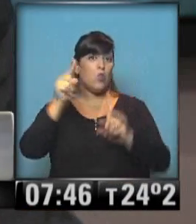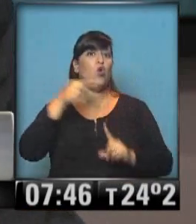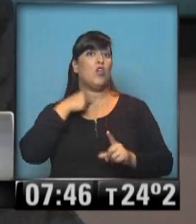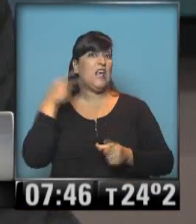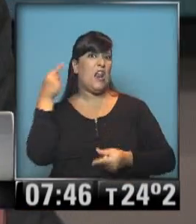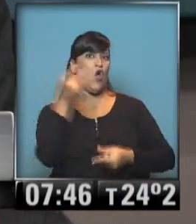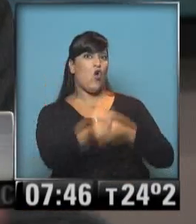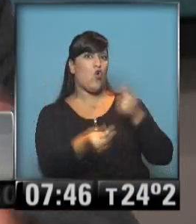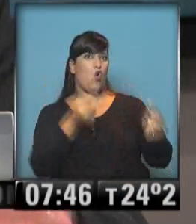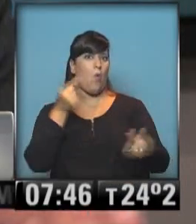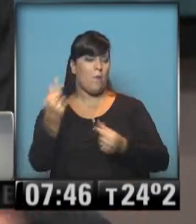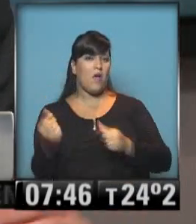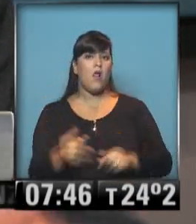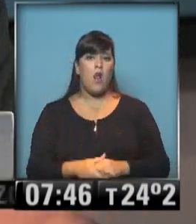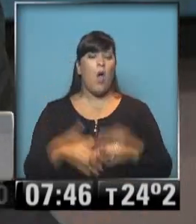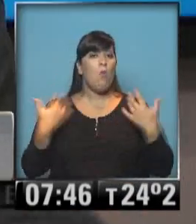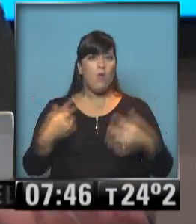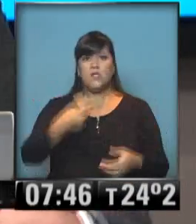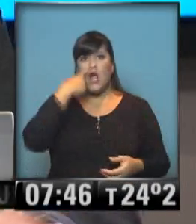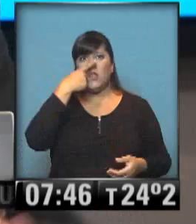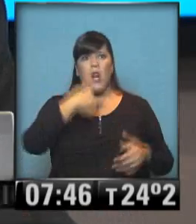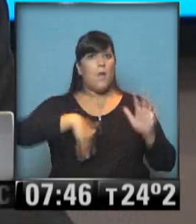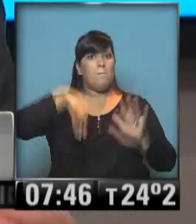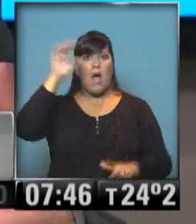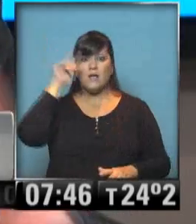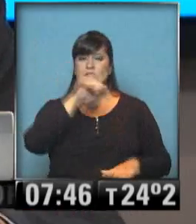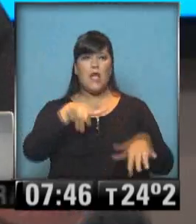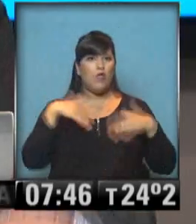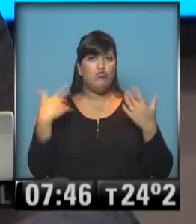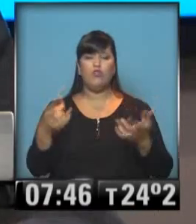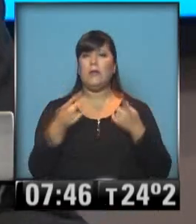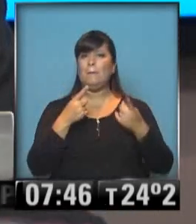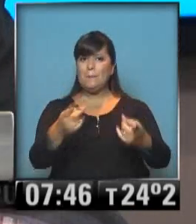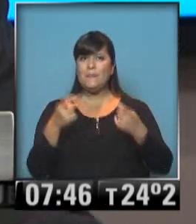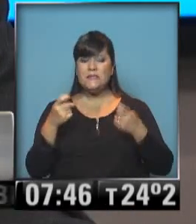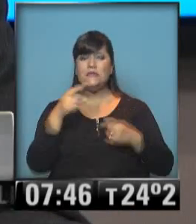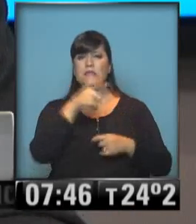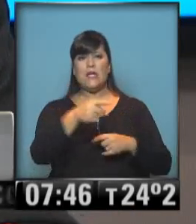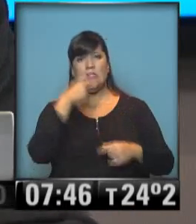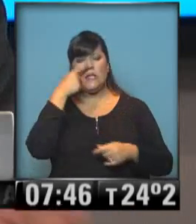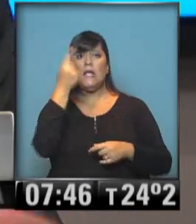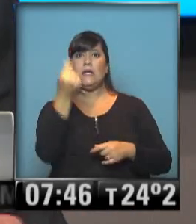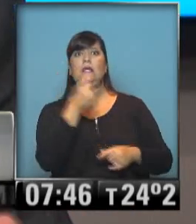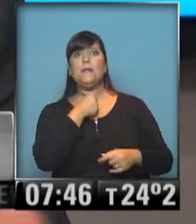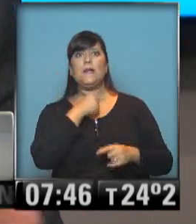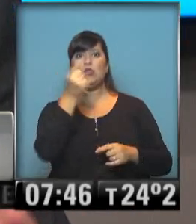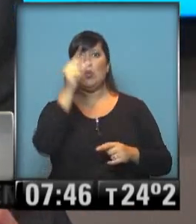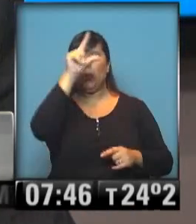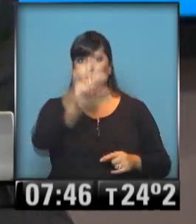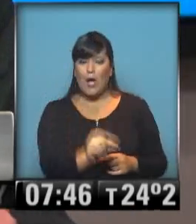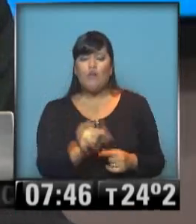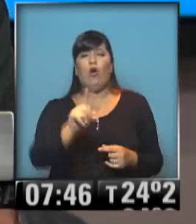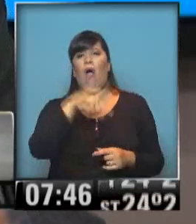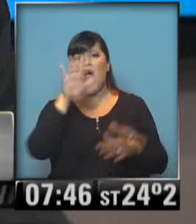determinado momento pueden tener mucho interés entonces van a interés que mucha ena entonces van a tener interés en que el precio baje en otros momentos